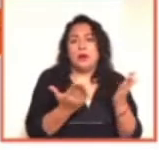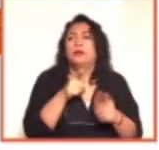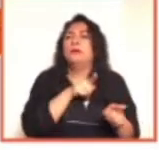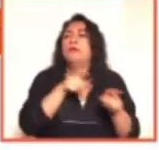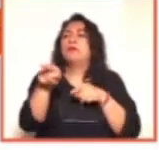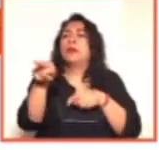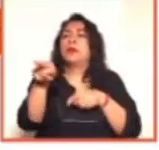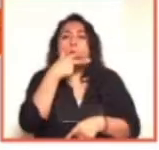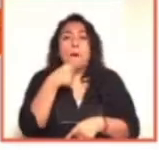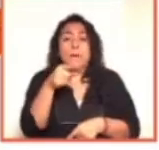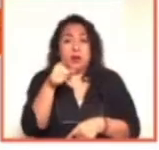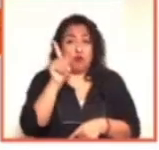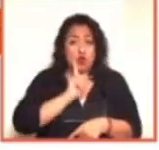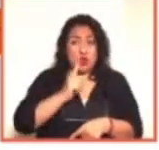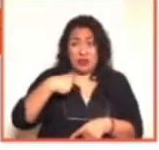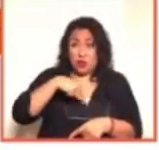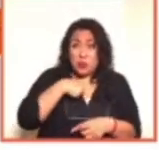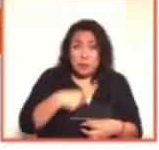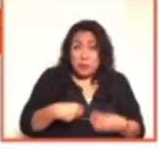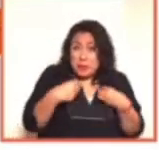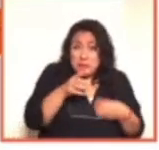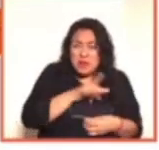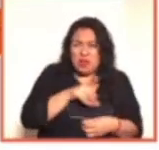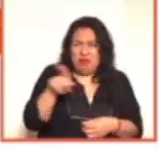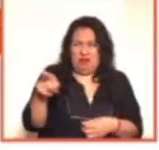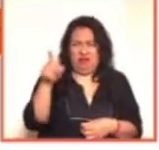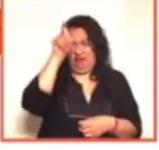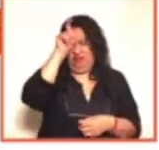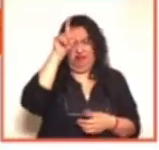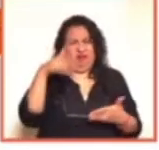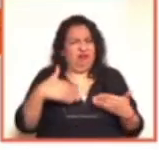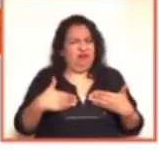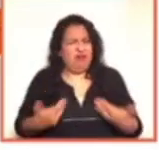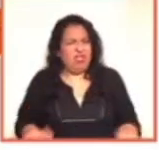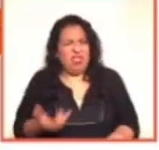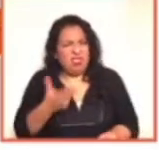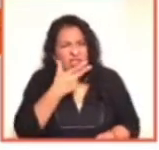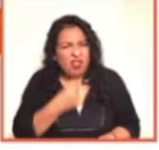las mujeres vivimos con miedo, no lo entienden. No